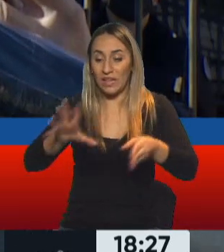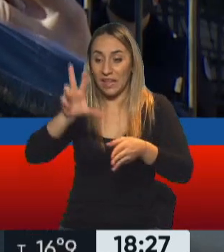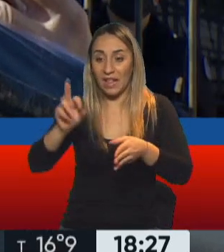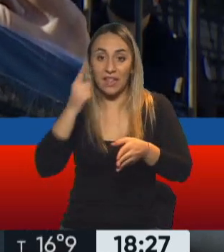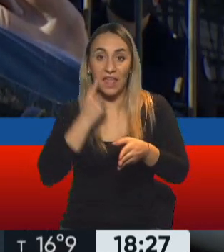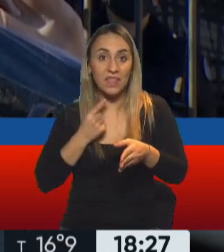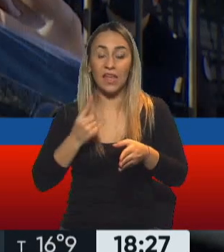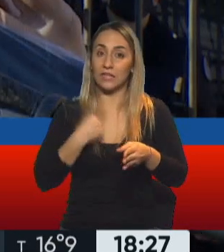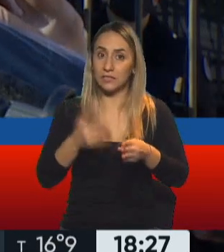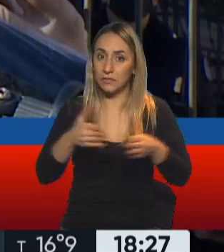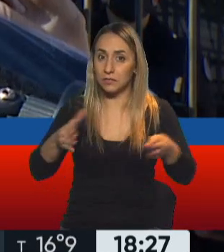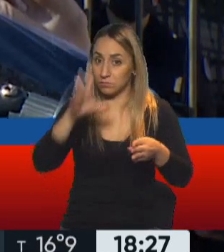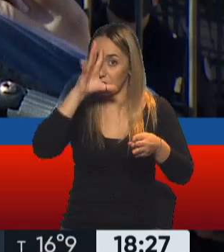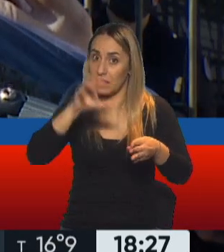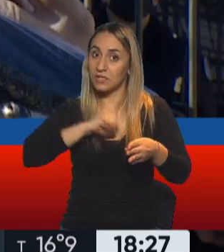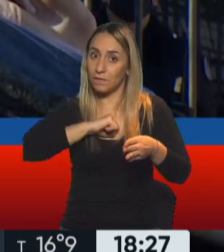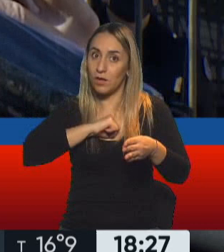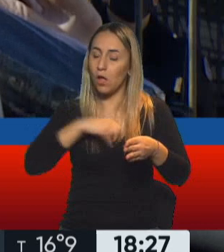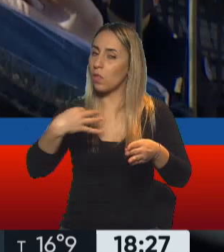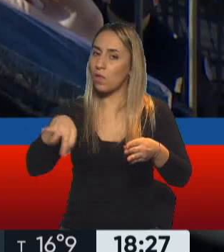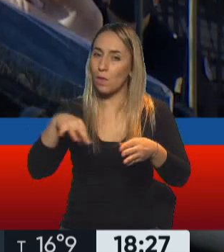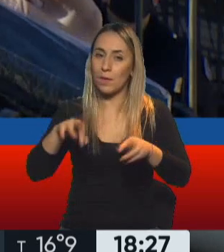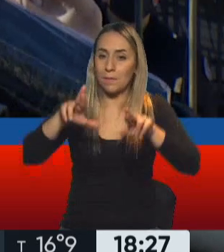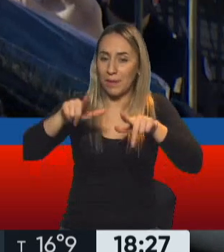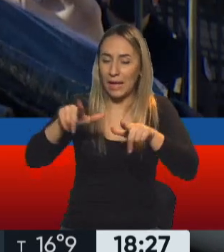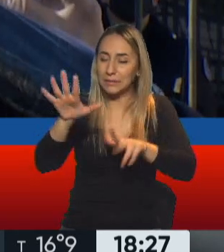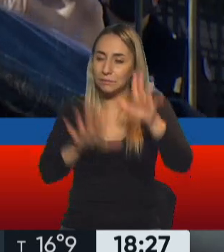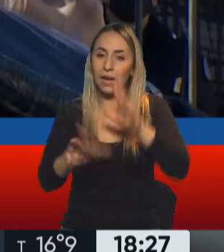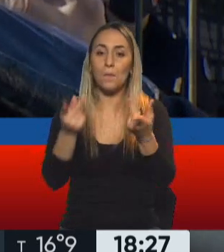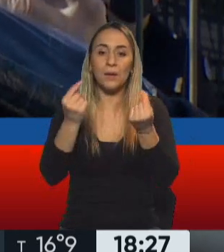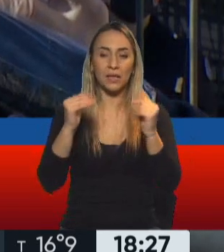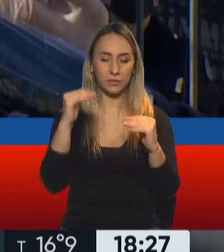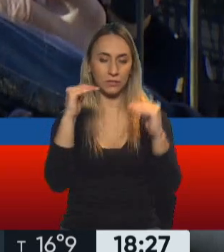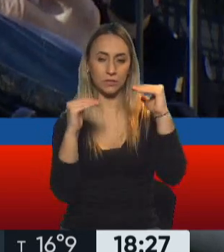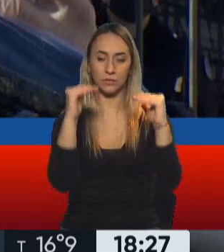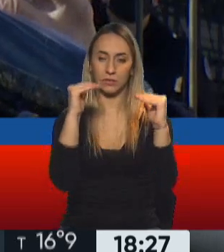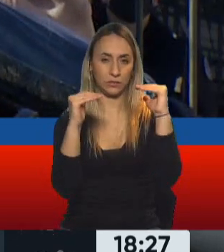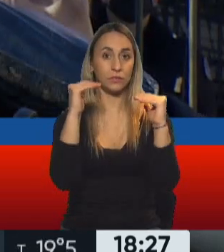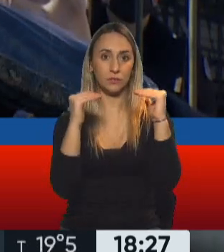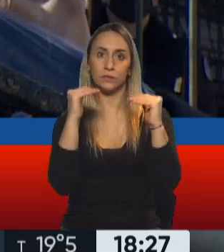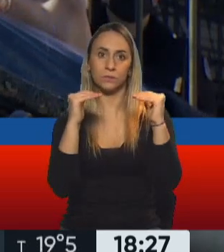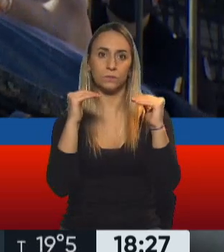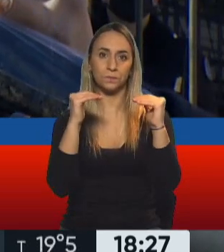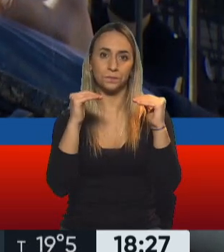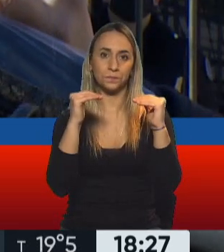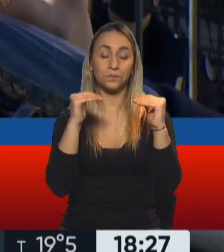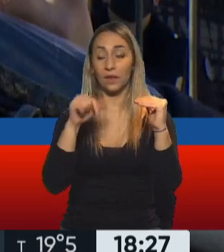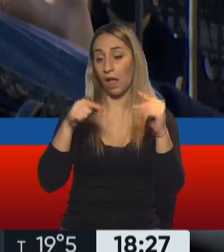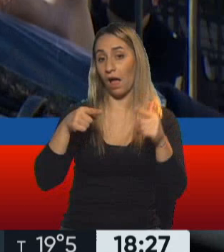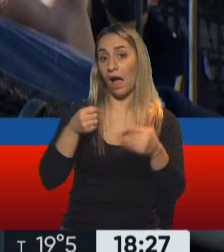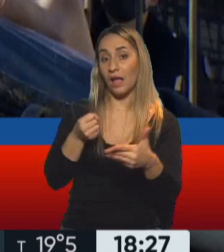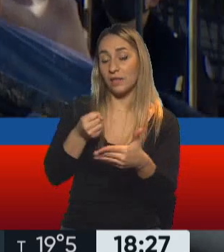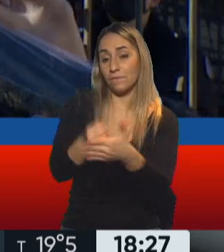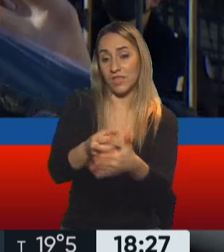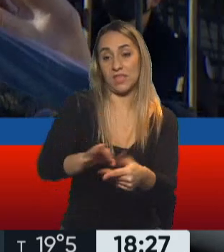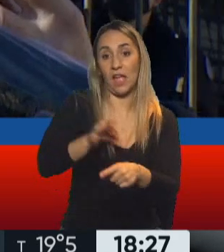generar situaciones para buscar un equilibrio de precios que permita de acá a fin de año, como